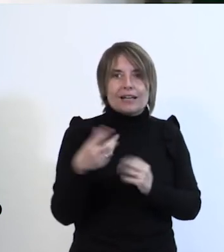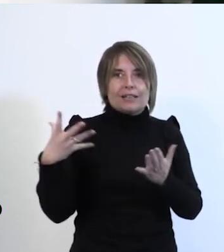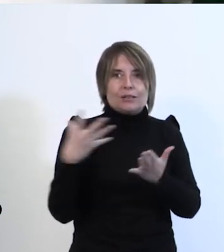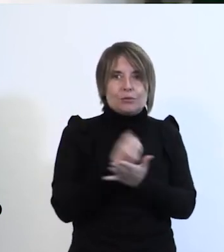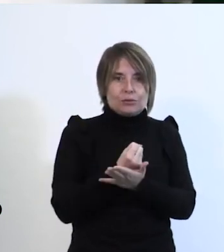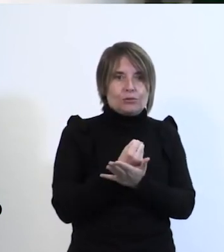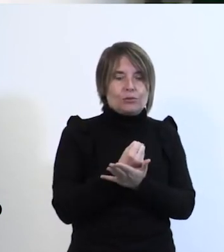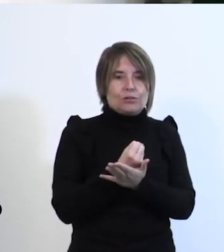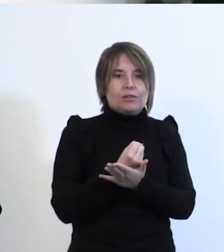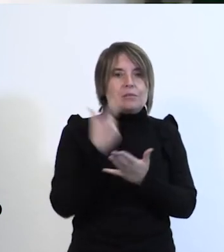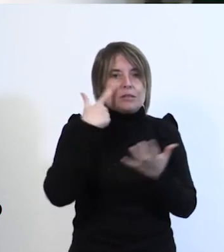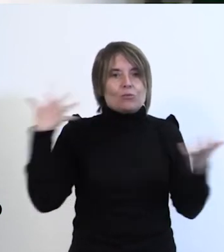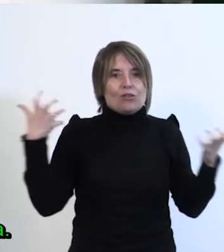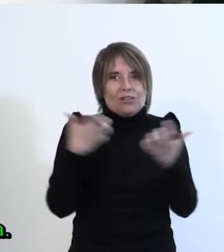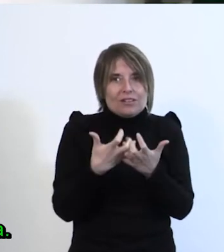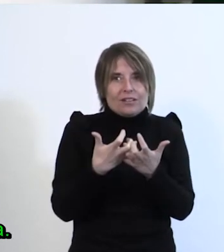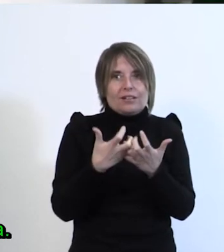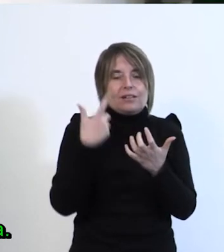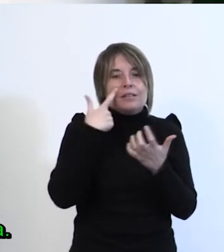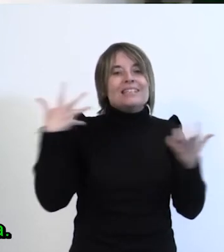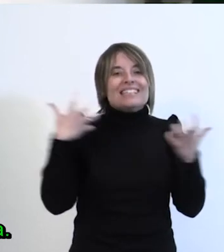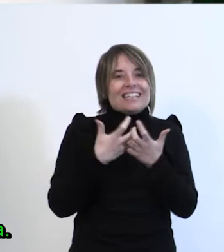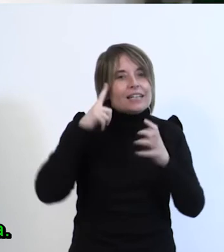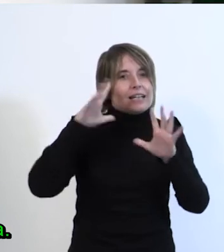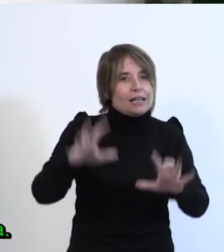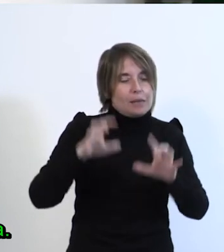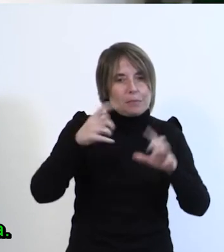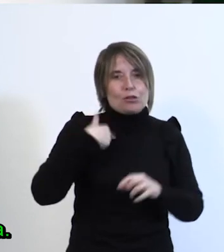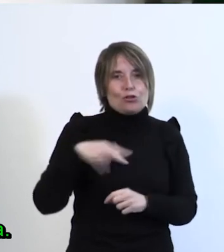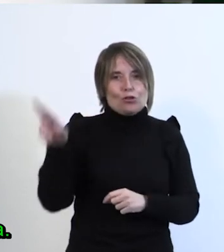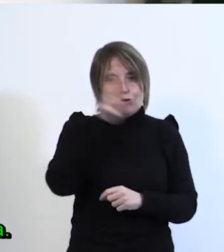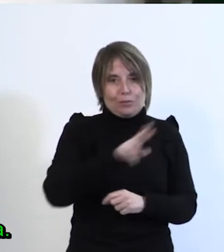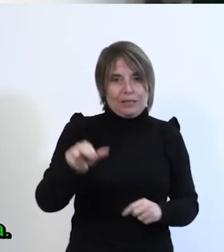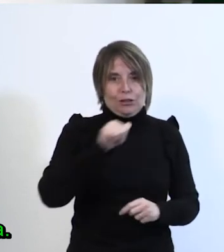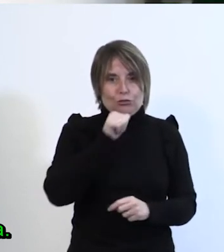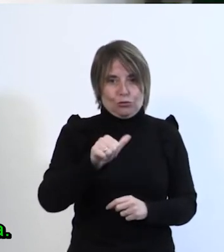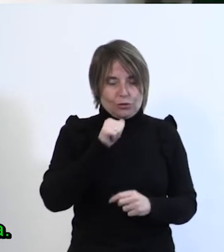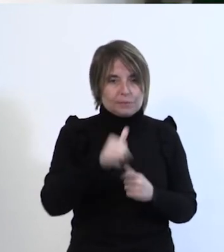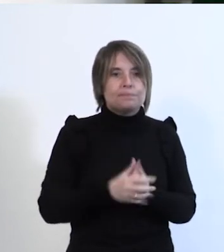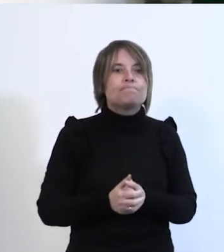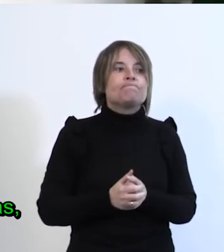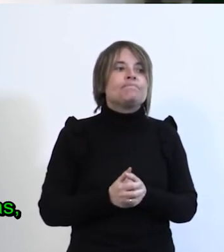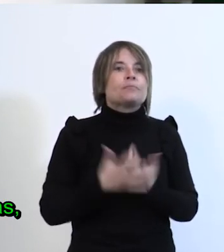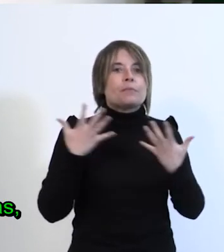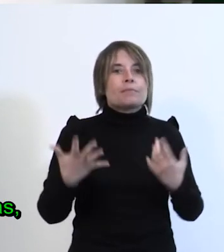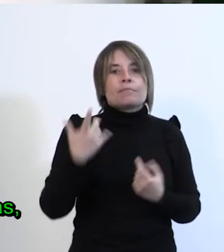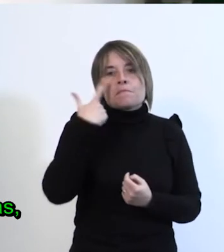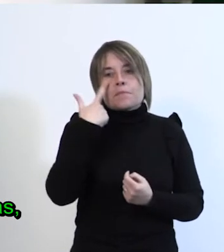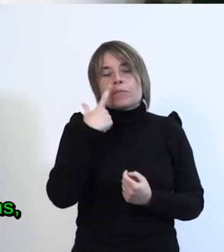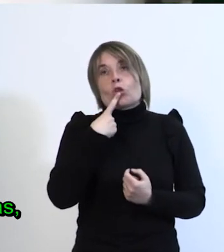negativo en la guerra y aprendí muchas cosas, pero no quiero repetir esa historia.